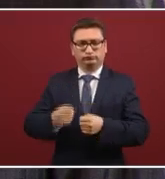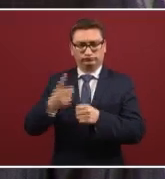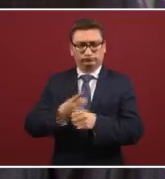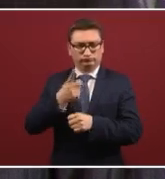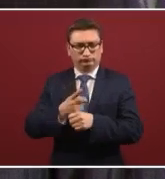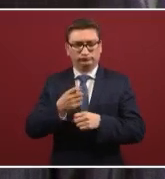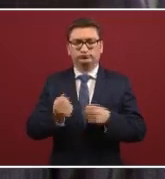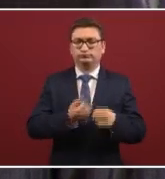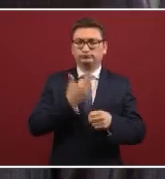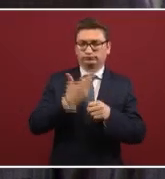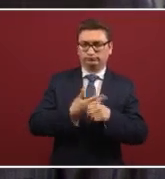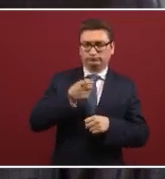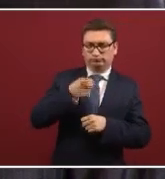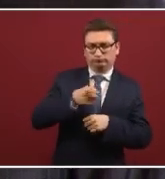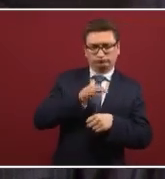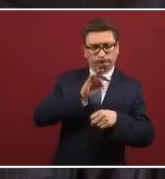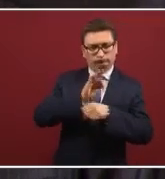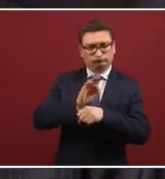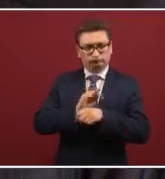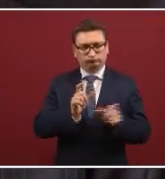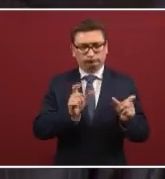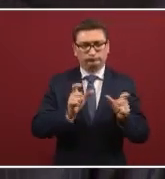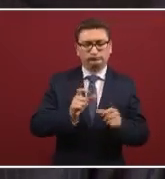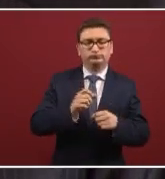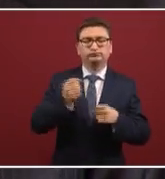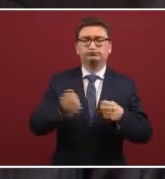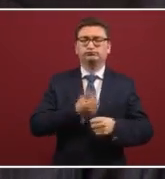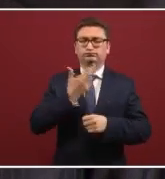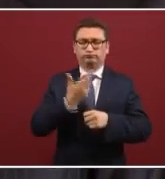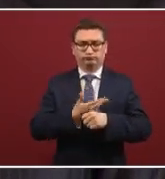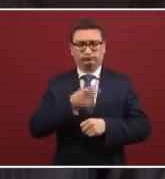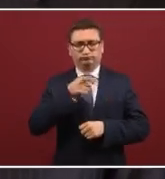la Defensa, el secretario de Marina,